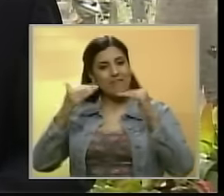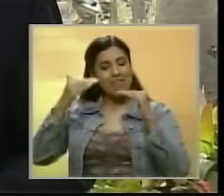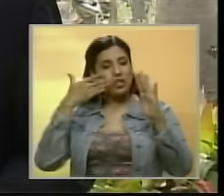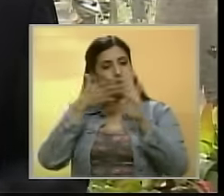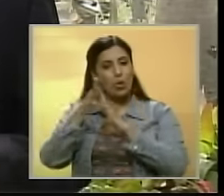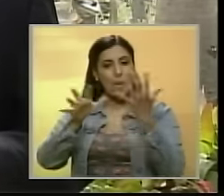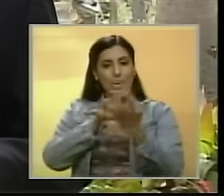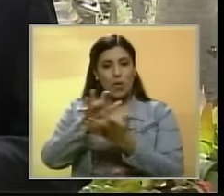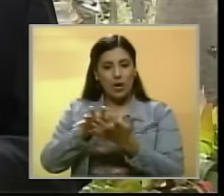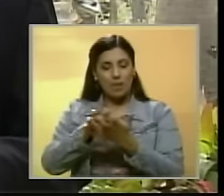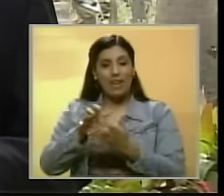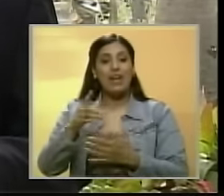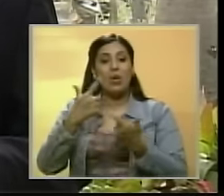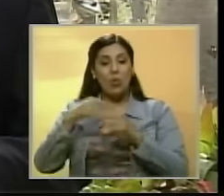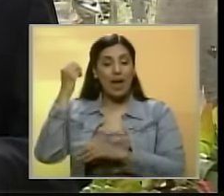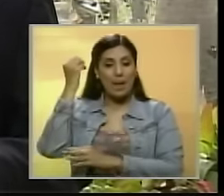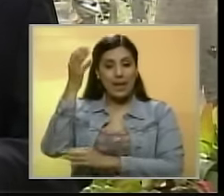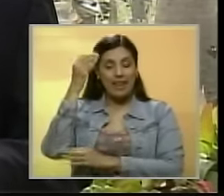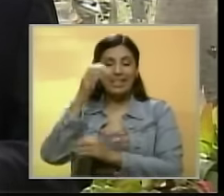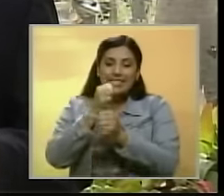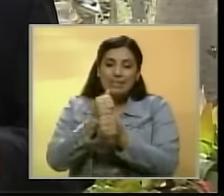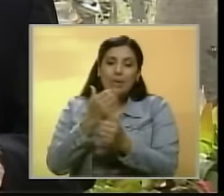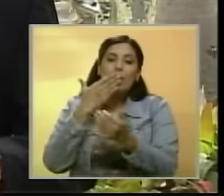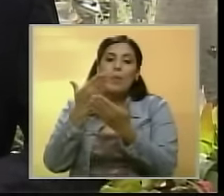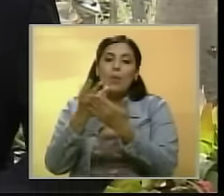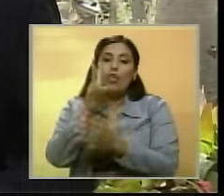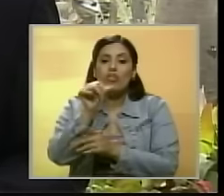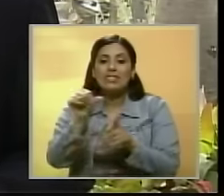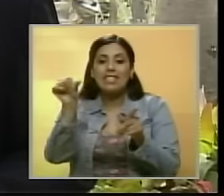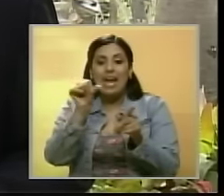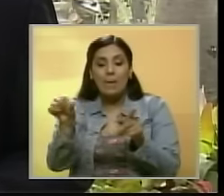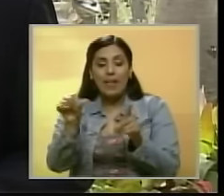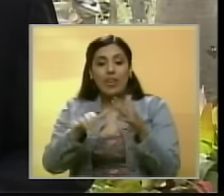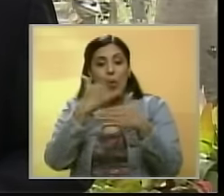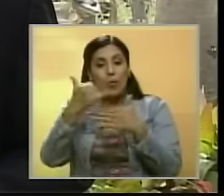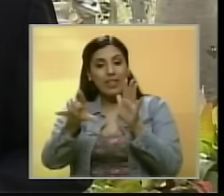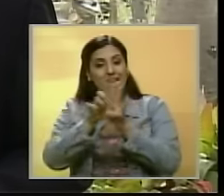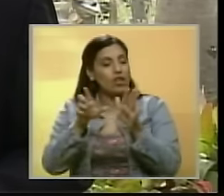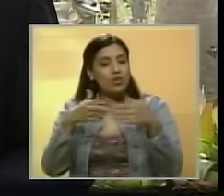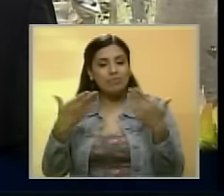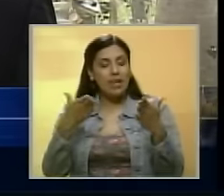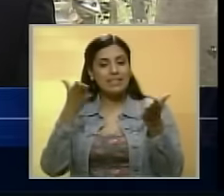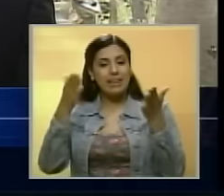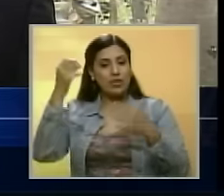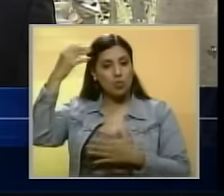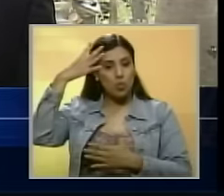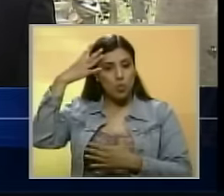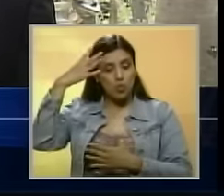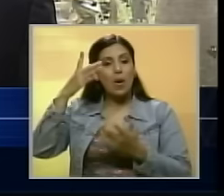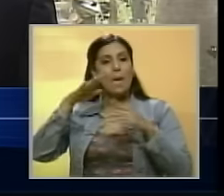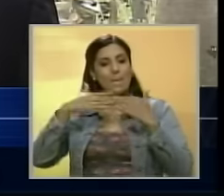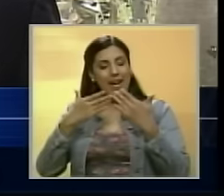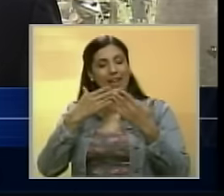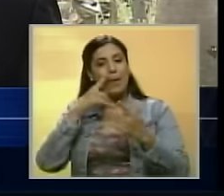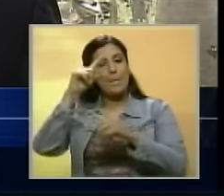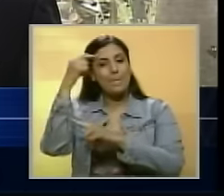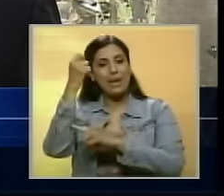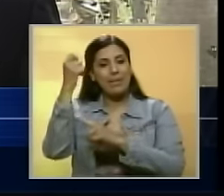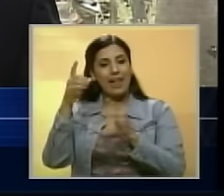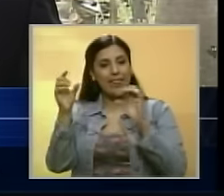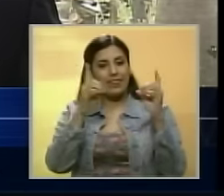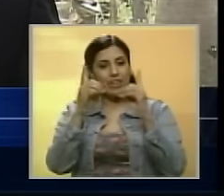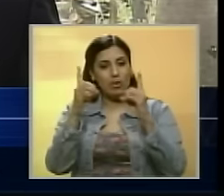sobre la situación la instancia parlamentaria espera presentar en dos semanas un proyecto de ley sobre el servicio eléctrico a la plenaria para su primer